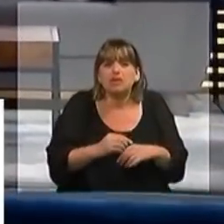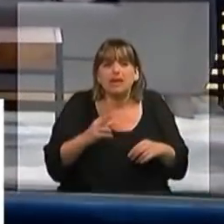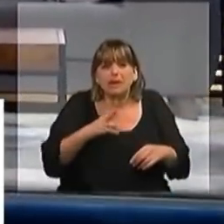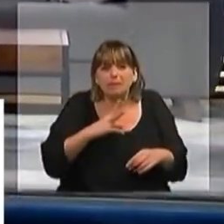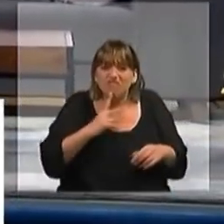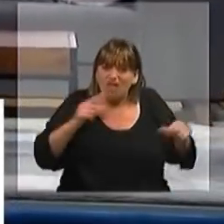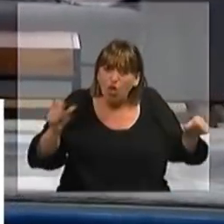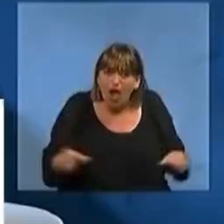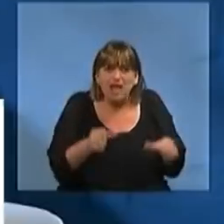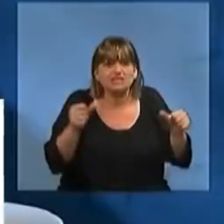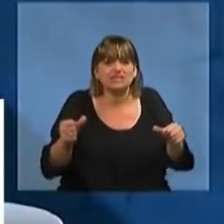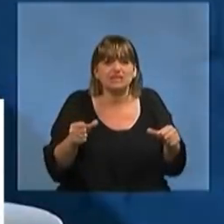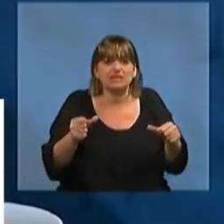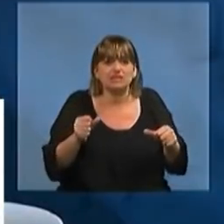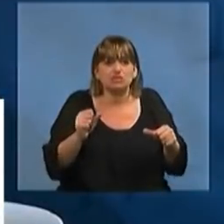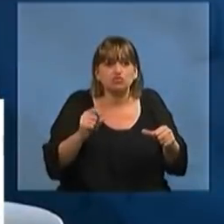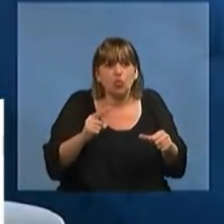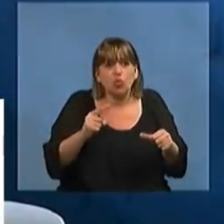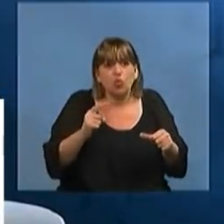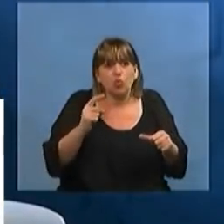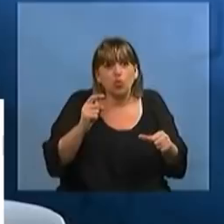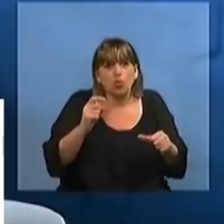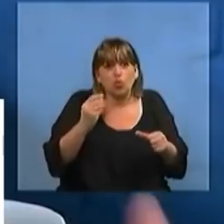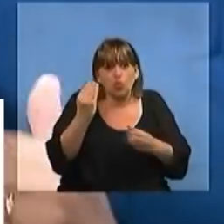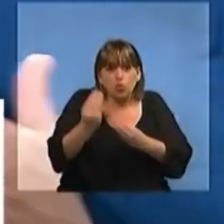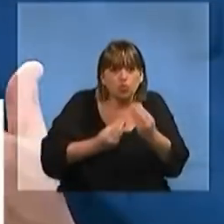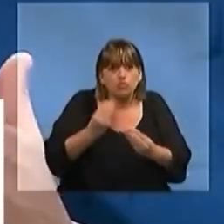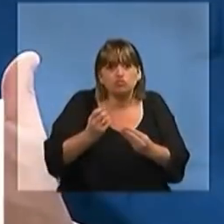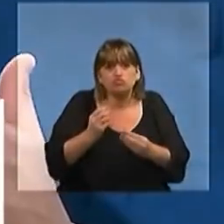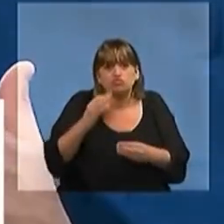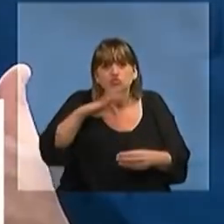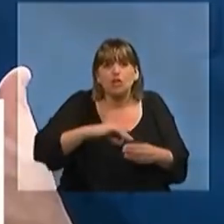generan ¿y los públicos? Su peculio. Ah.